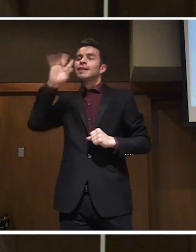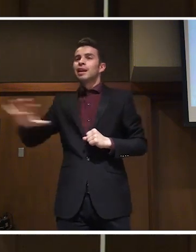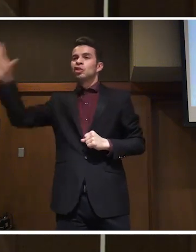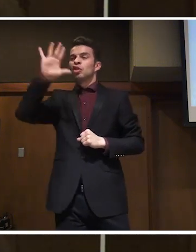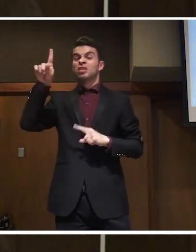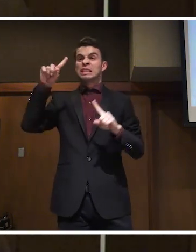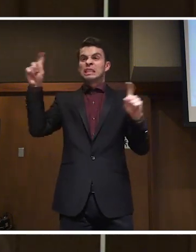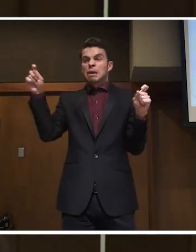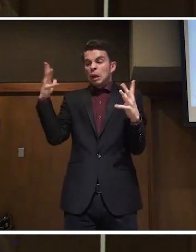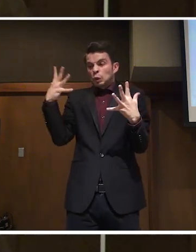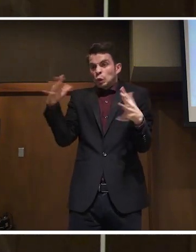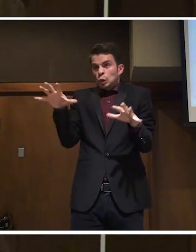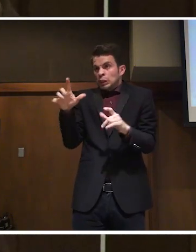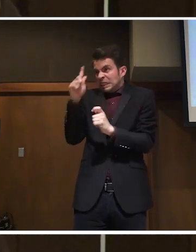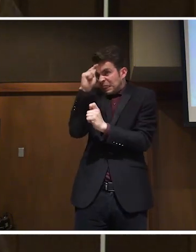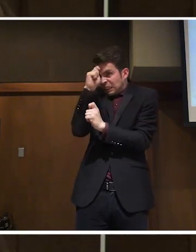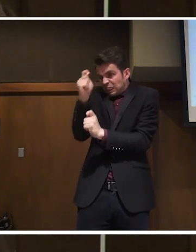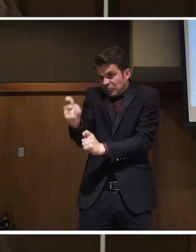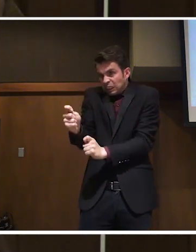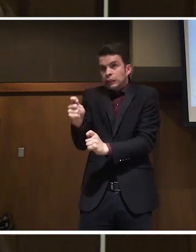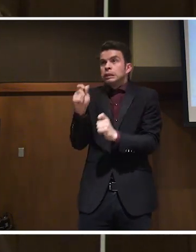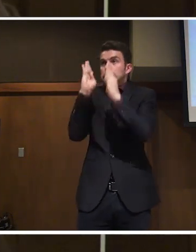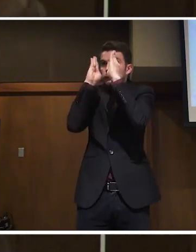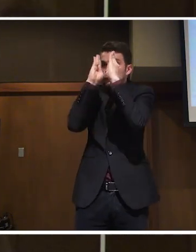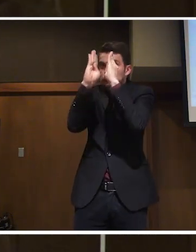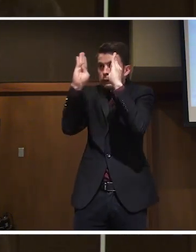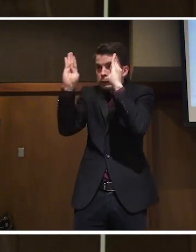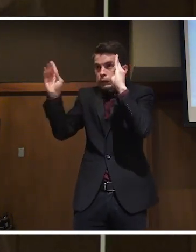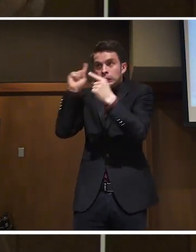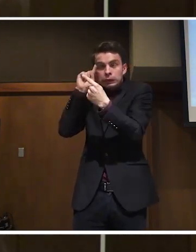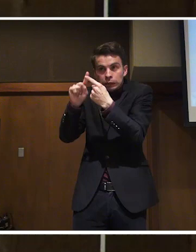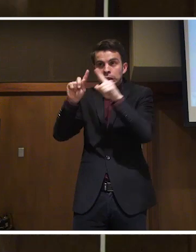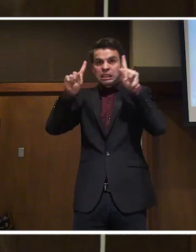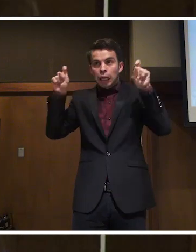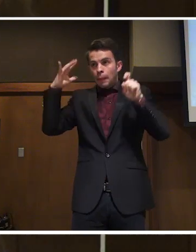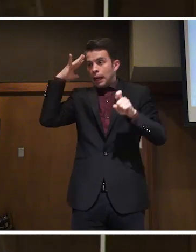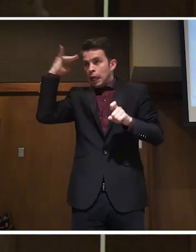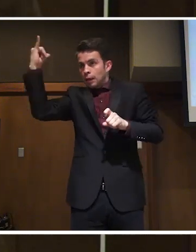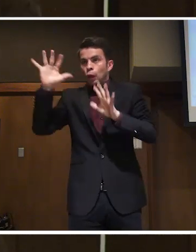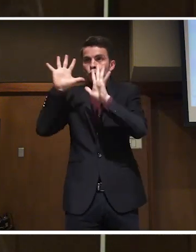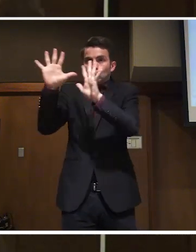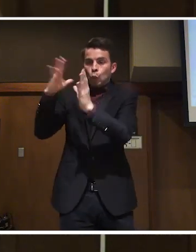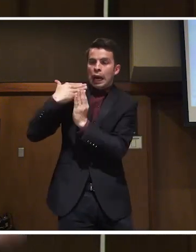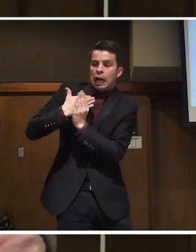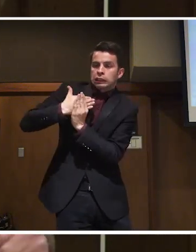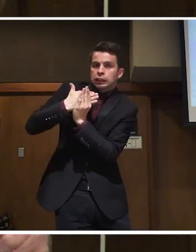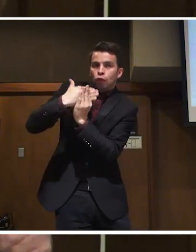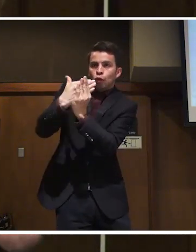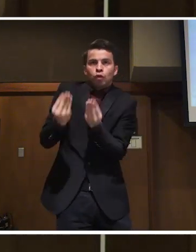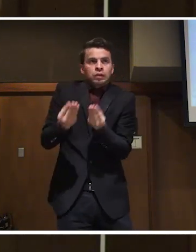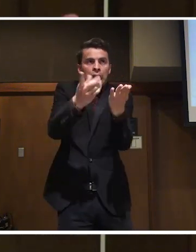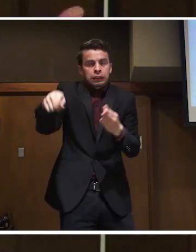función patrimonial de tener solamente lo que servía para crear el archivo mental de los